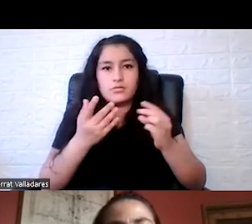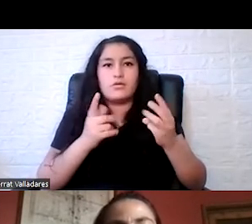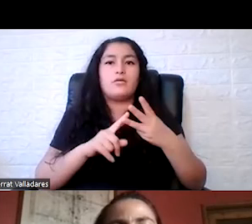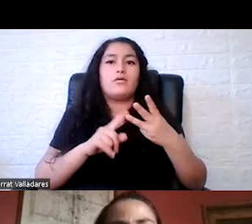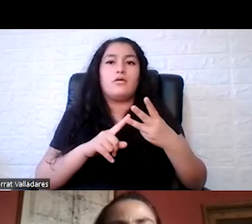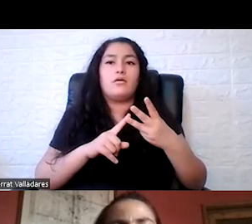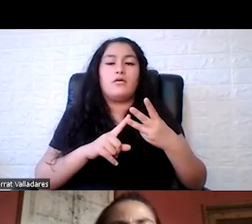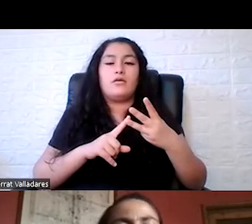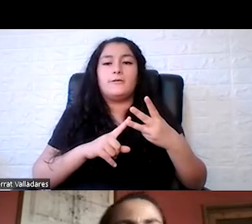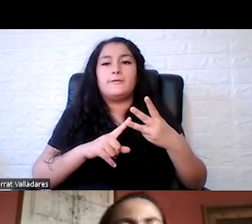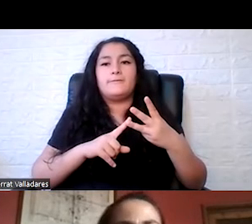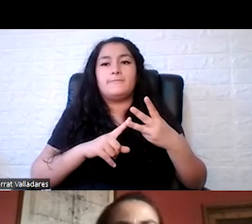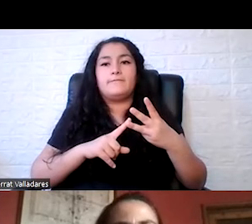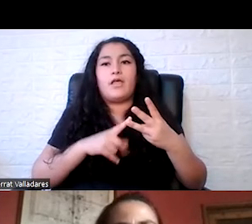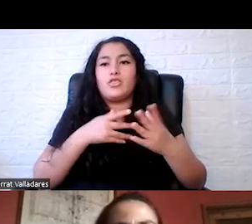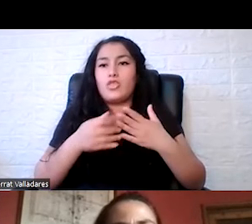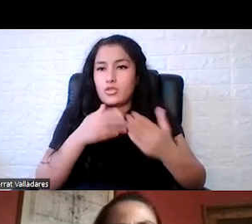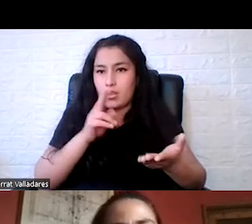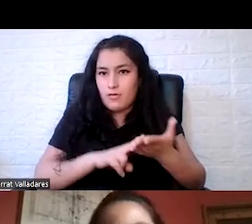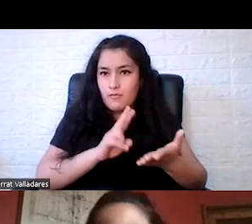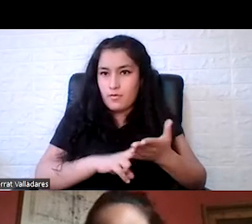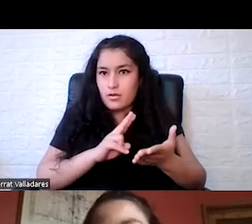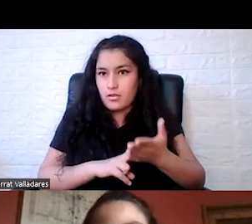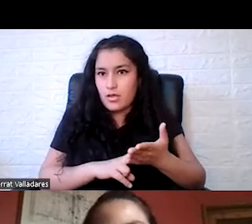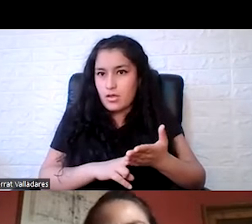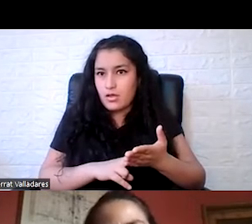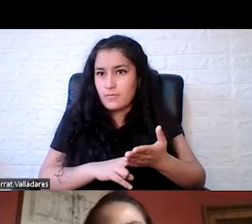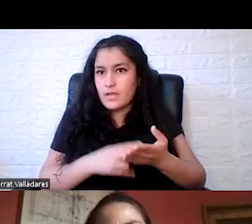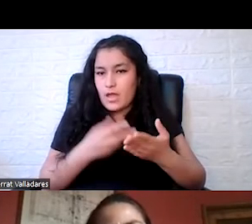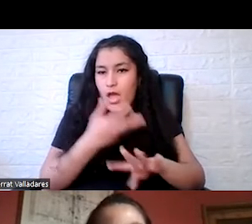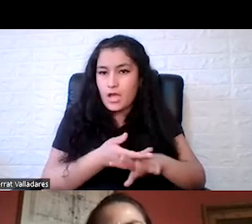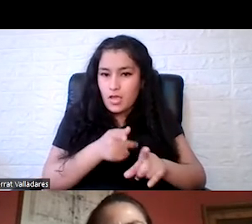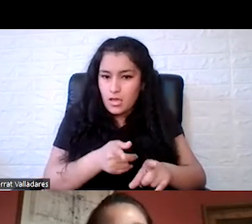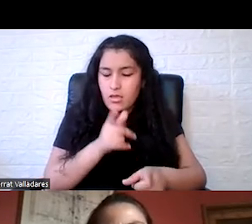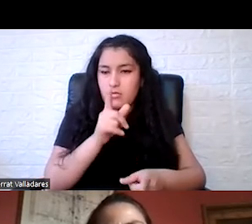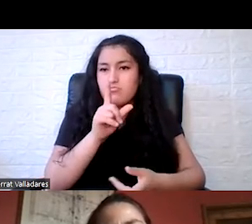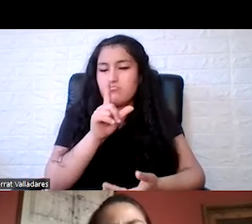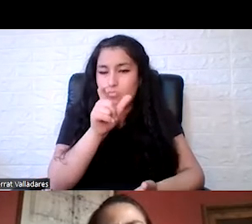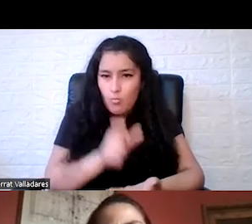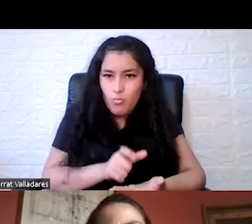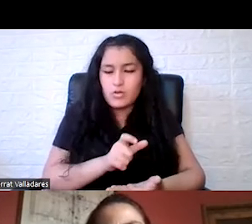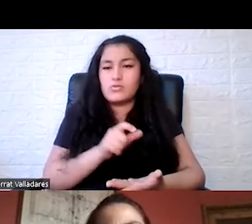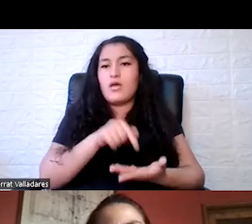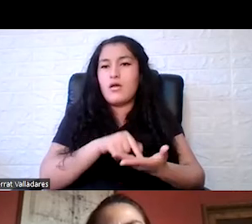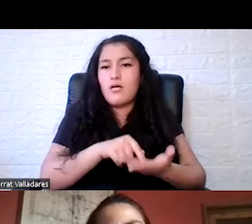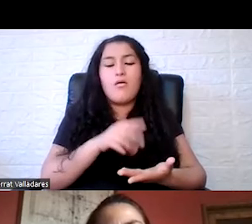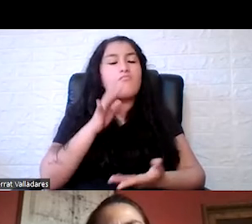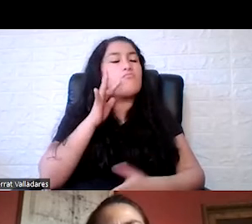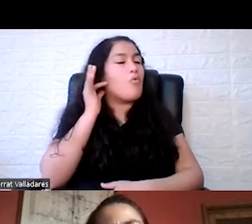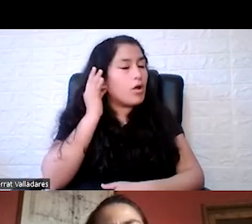los espacios donde históricamente o donde está la mujer, ¿no es cierto?, cuidando, protegiendo.